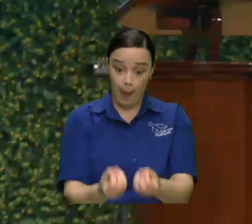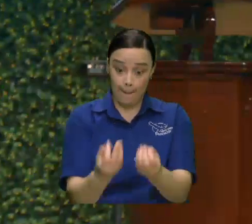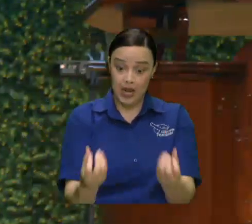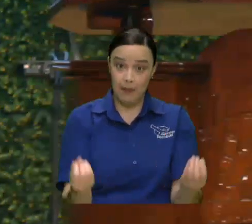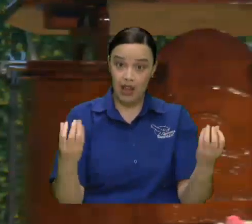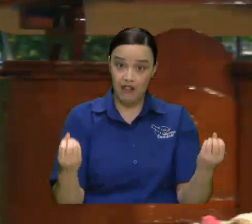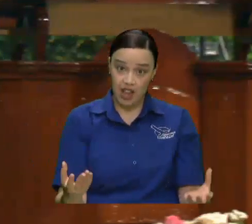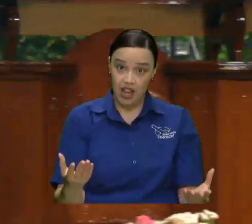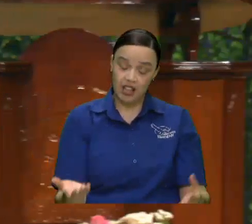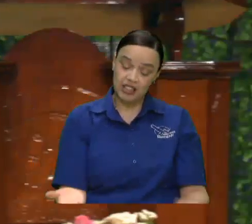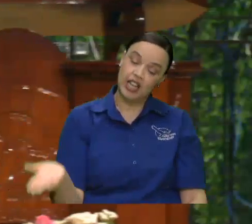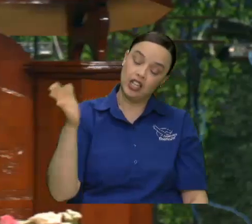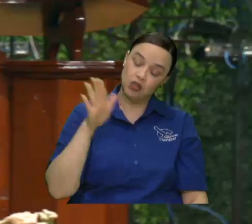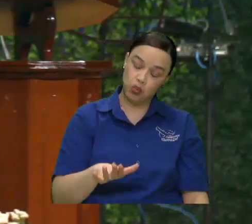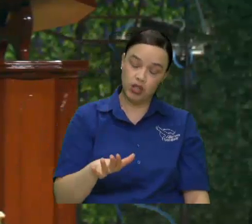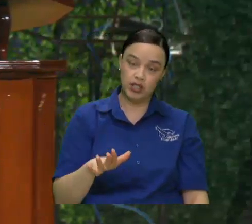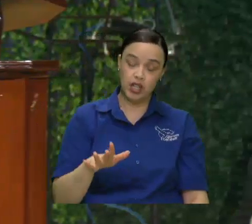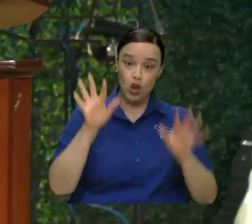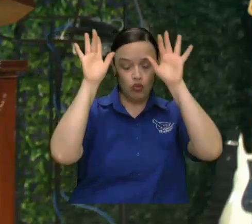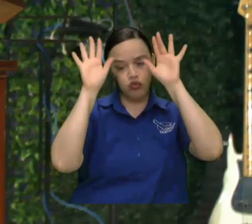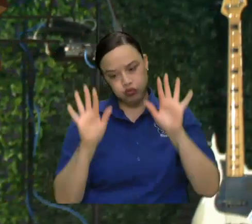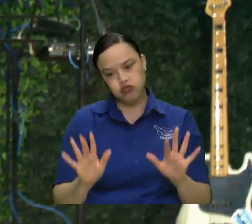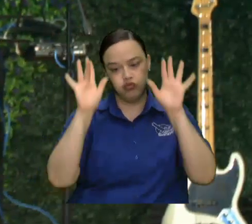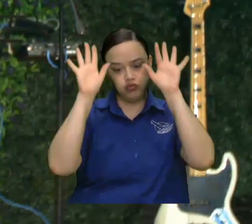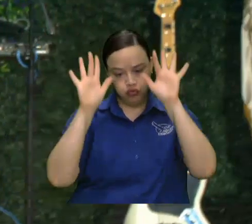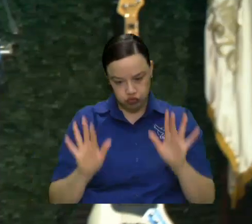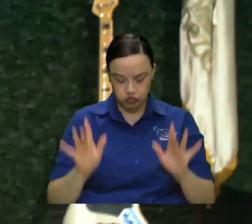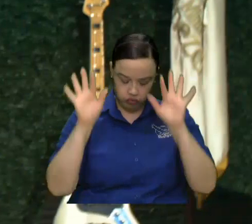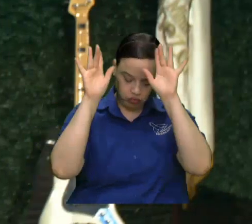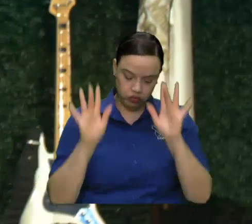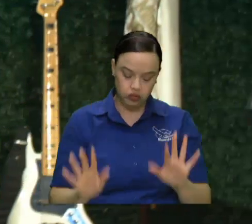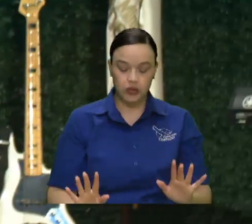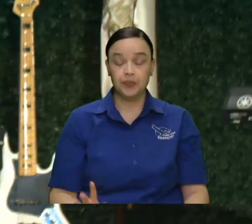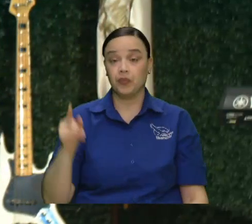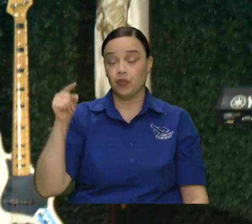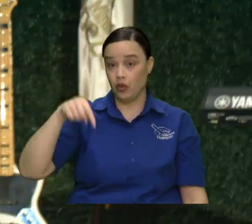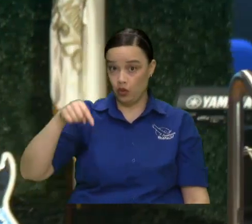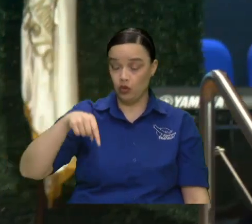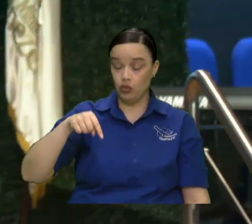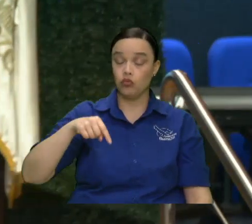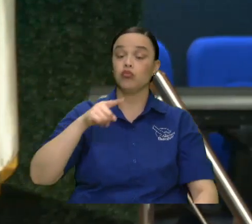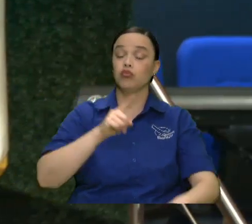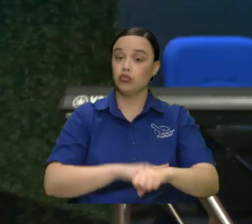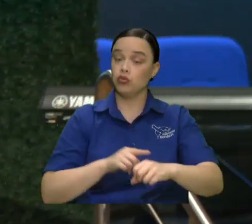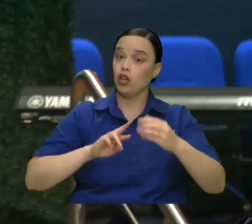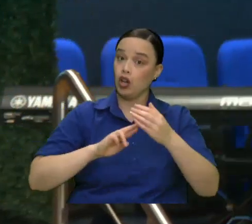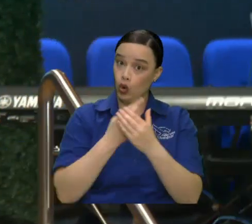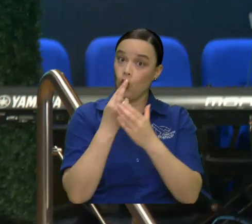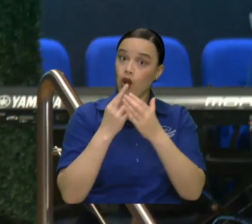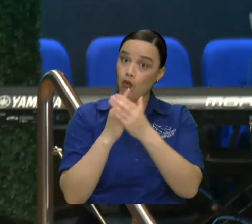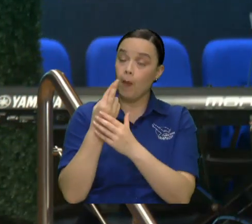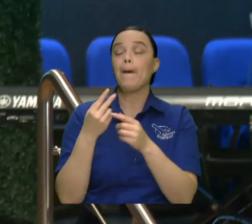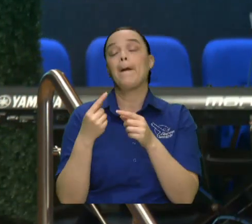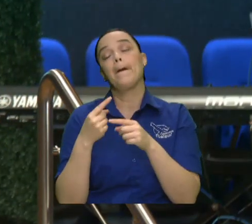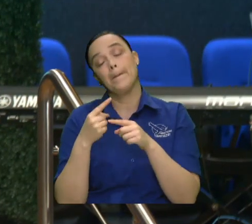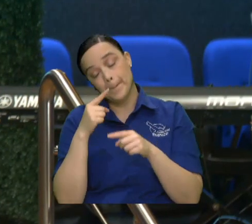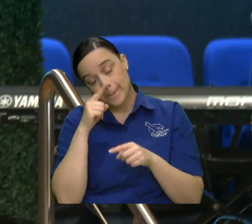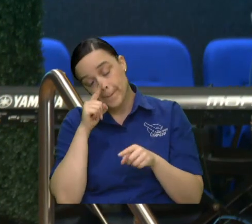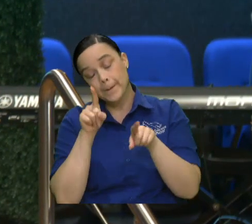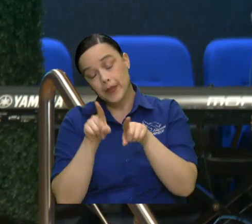viviendo en la actualidad un tiempo de renuevo pero también un tiempo de guerra